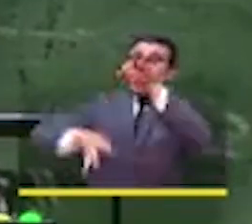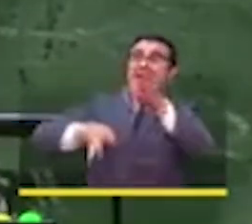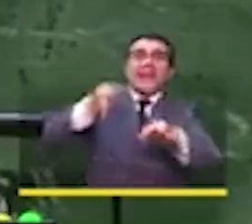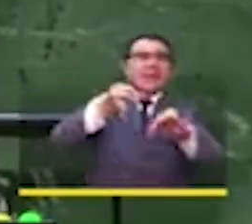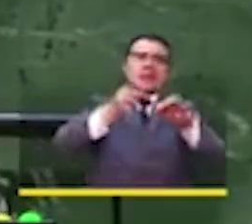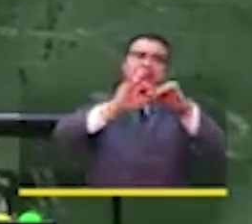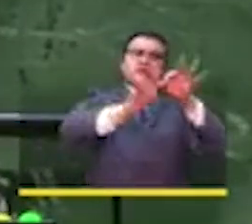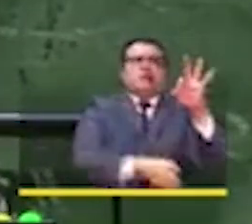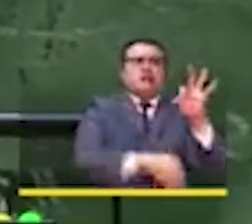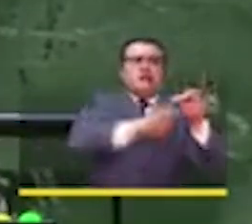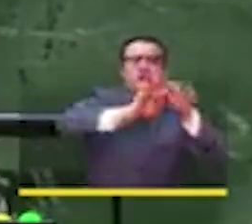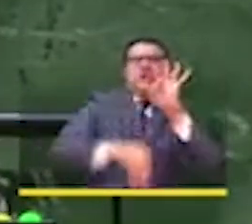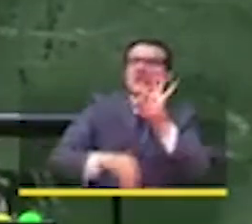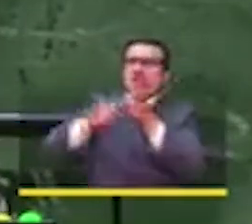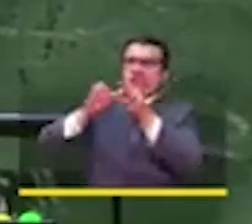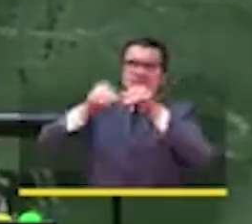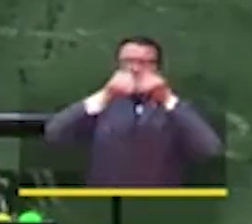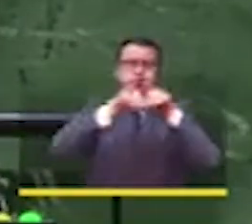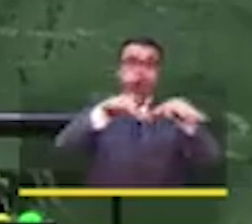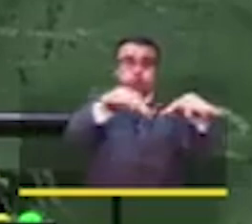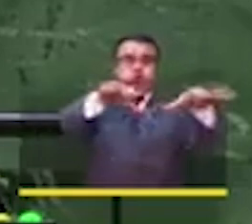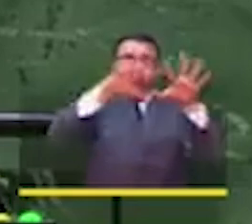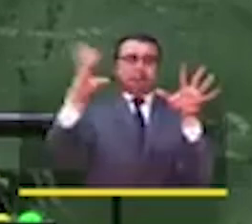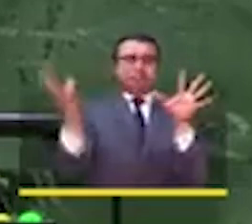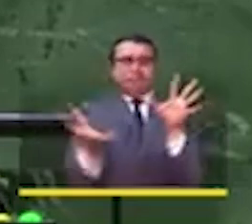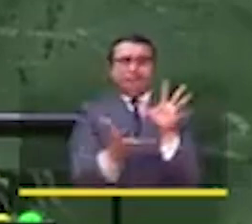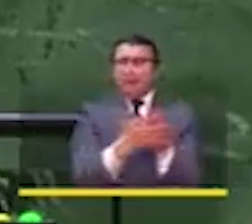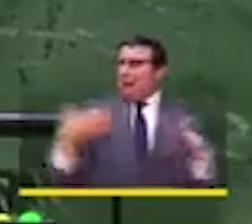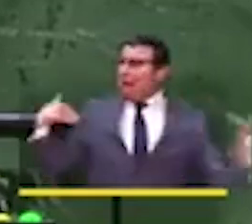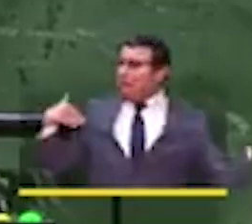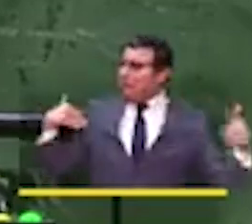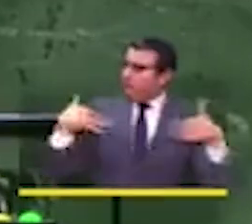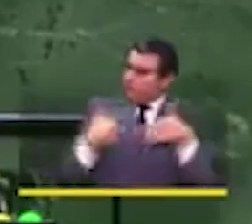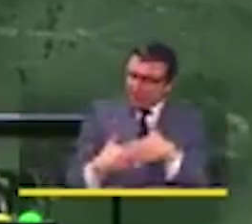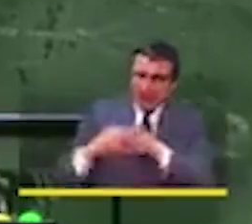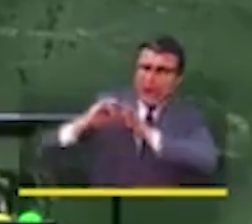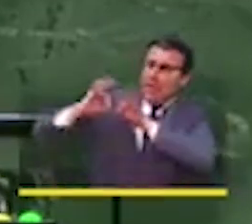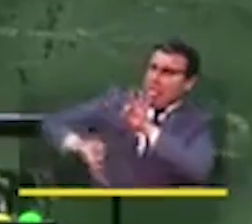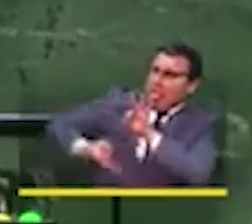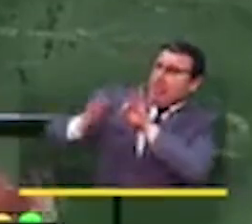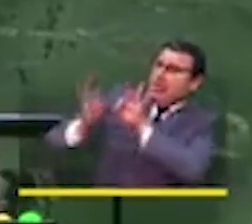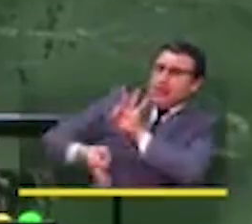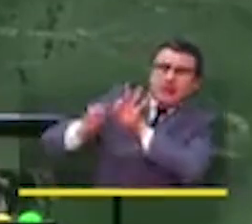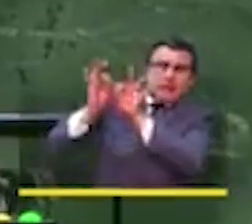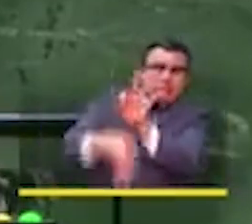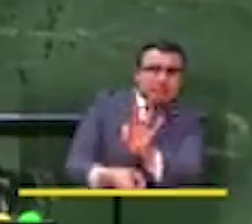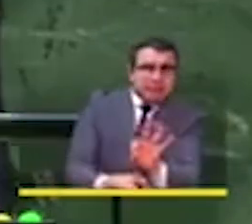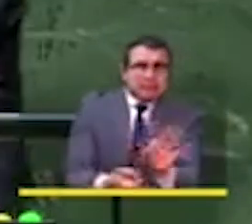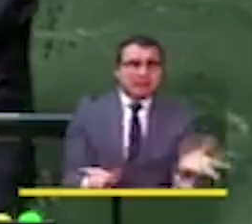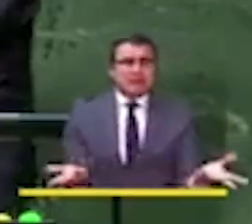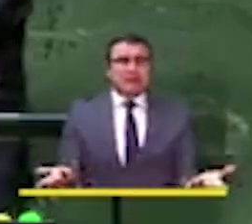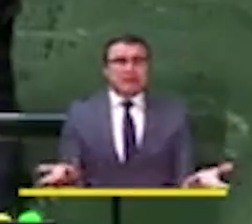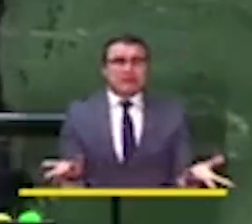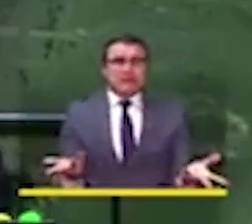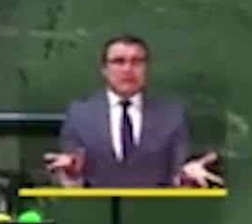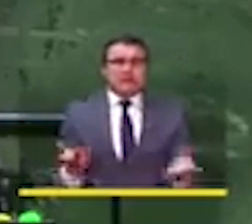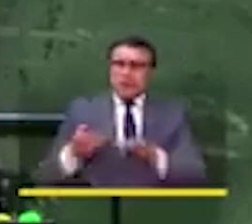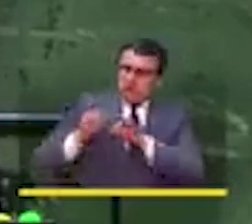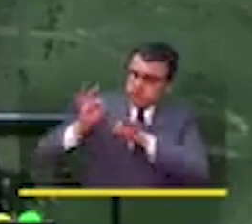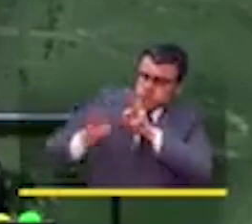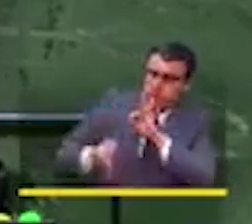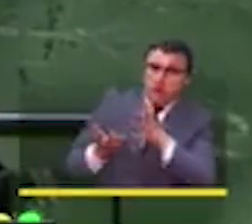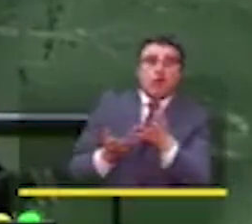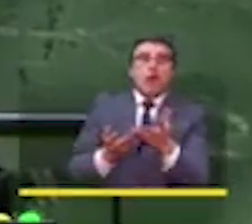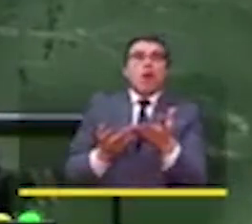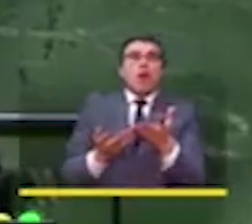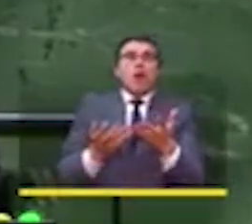En estos años, lo que ha ocurrido es la injusticia. La injusticia por volver la